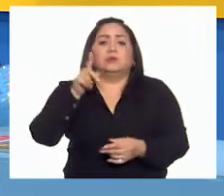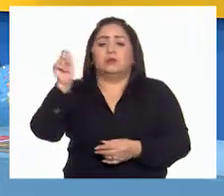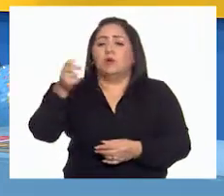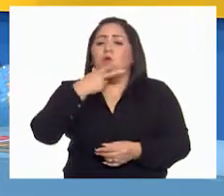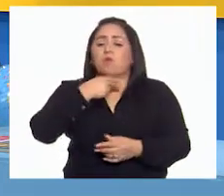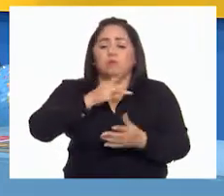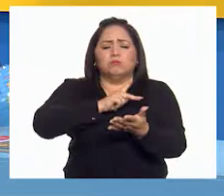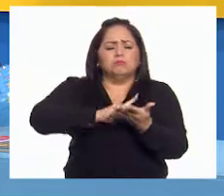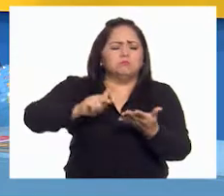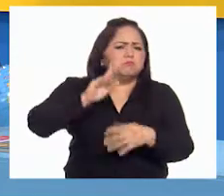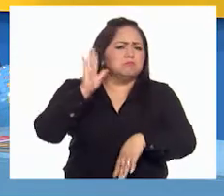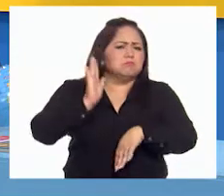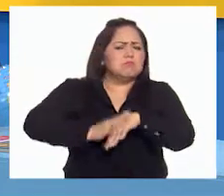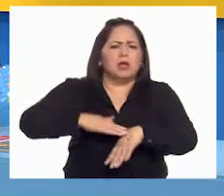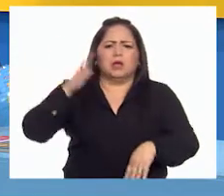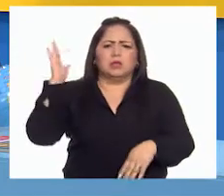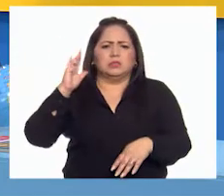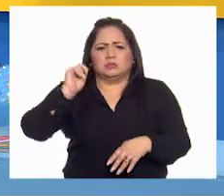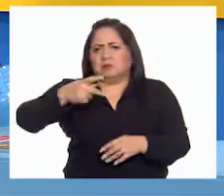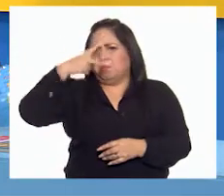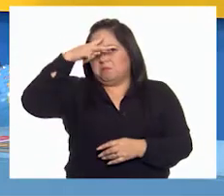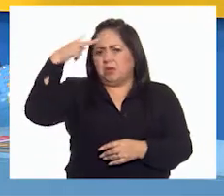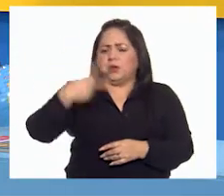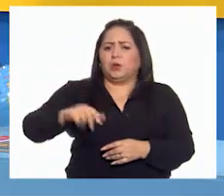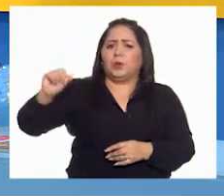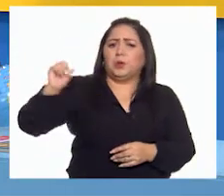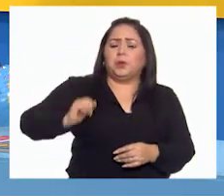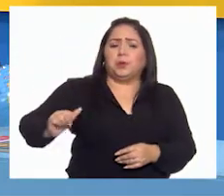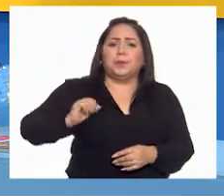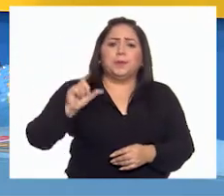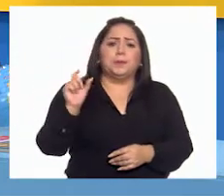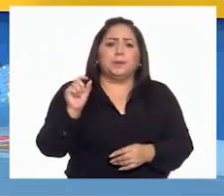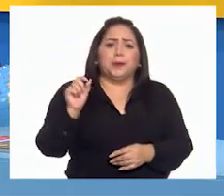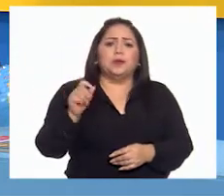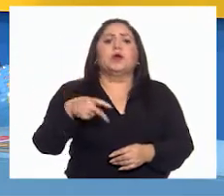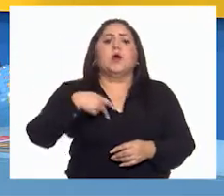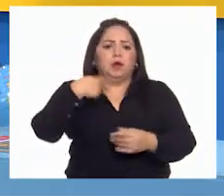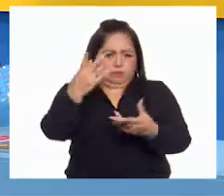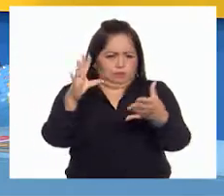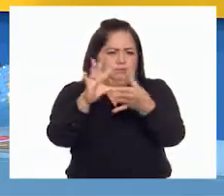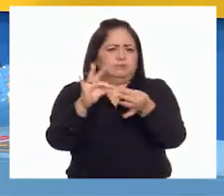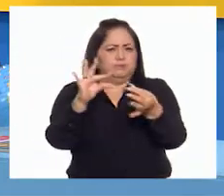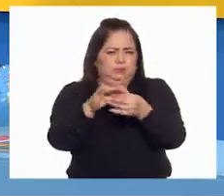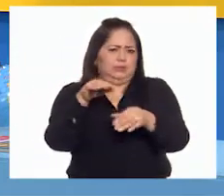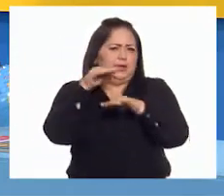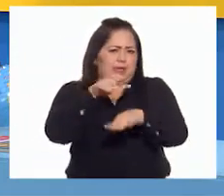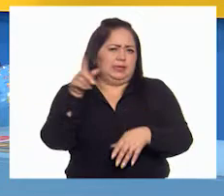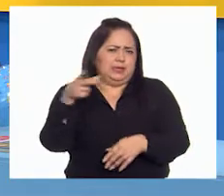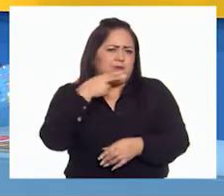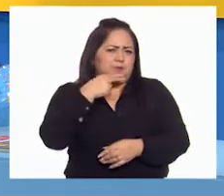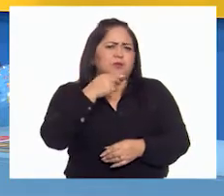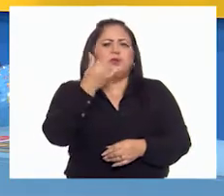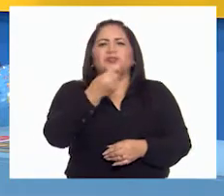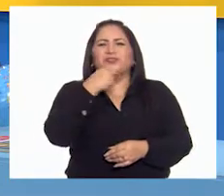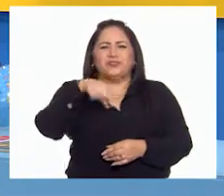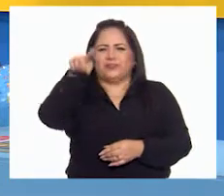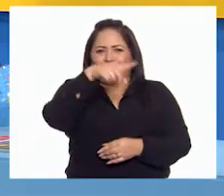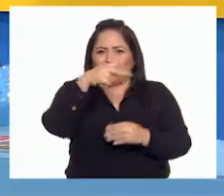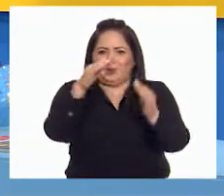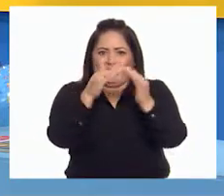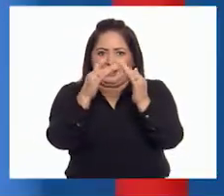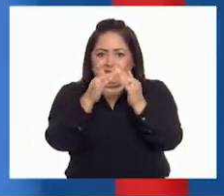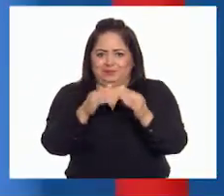de los poetas más destacados del México del siglo XX. Les platicaré un poco de él a ti y a nuestros niños en